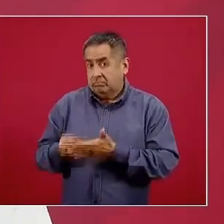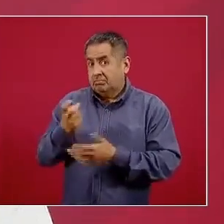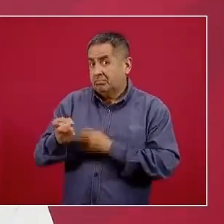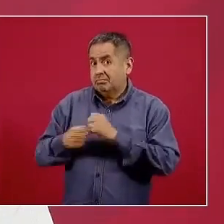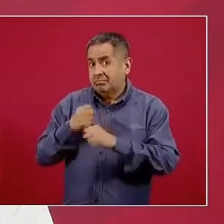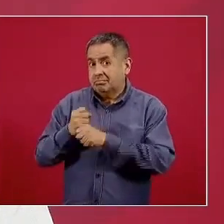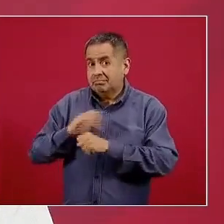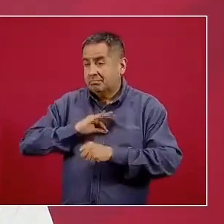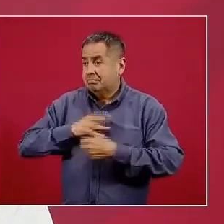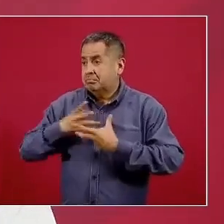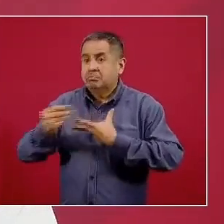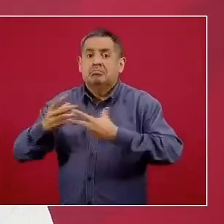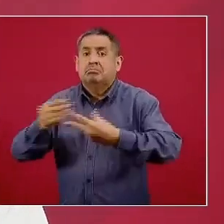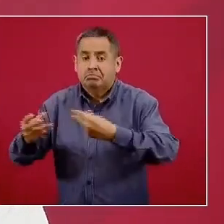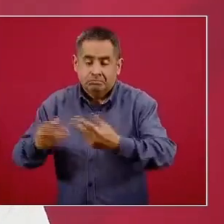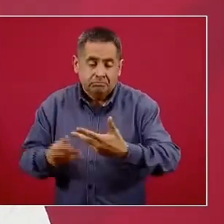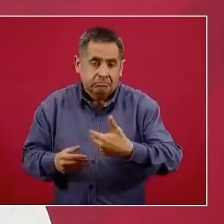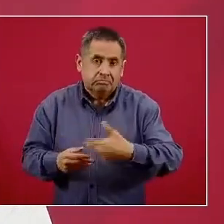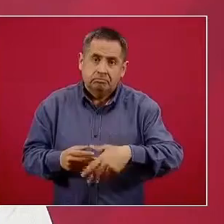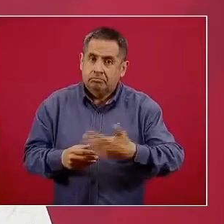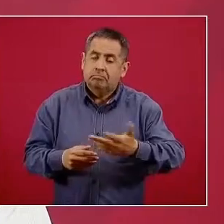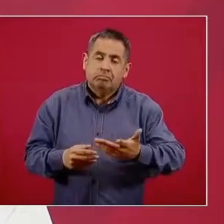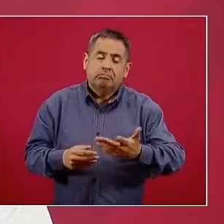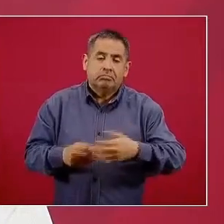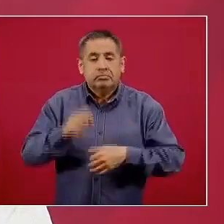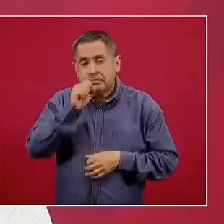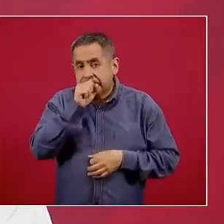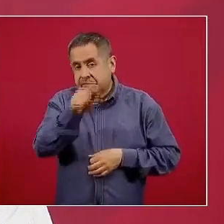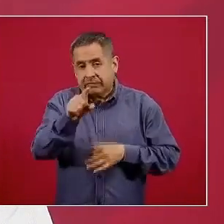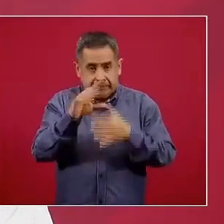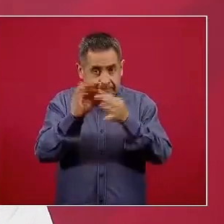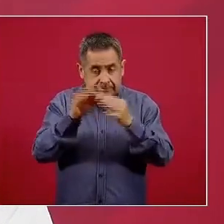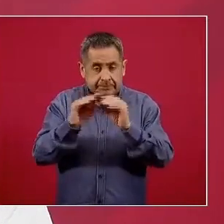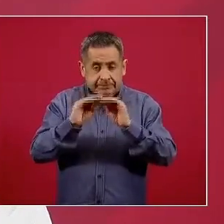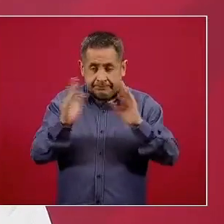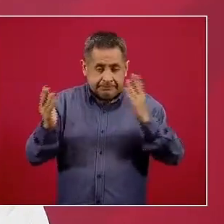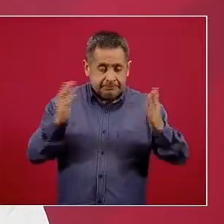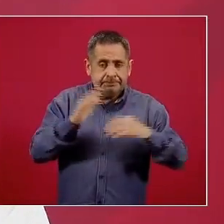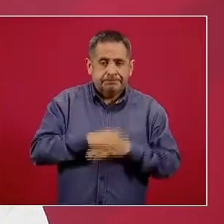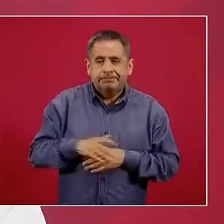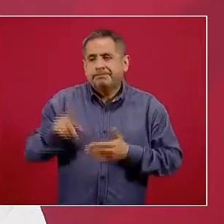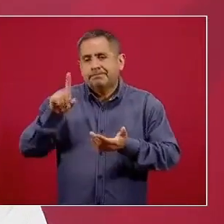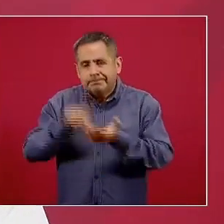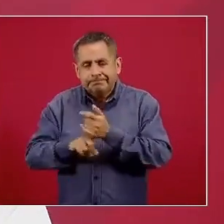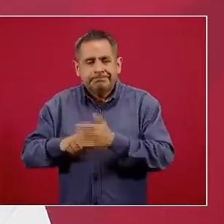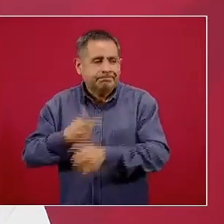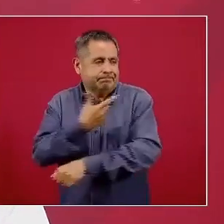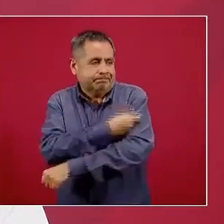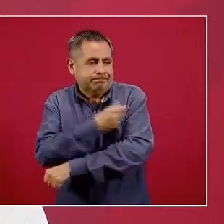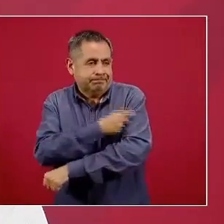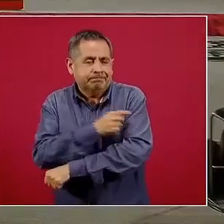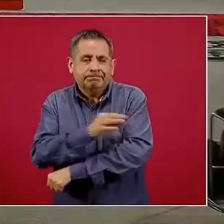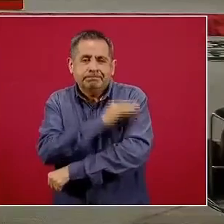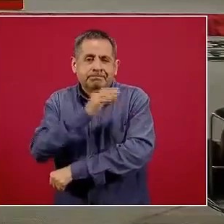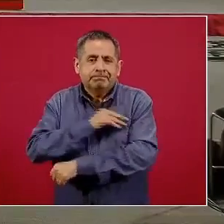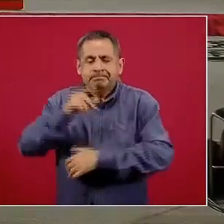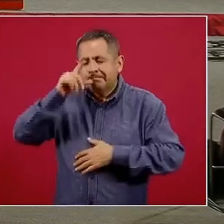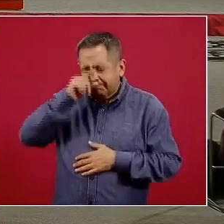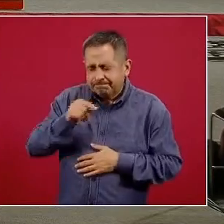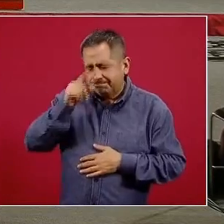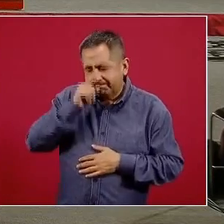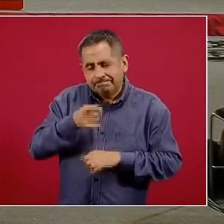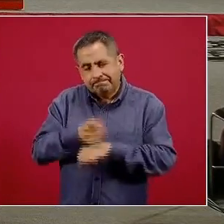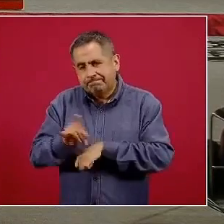año. También dejamos muy en claro cómo deficiencias del sistema de vacunación, del Programa Nacional de